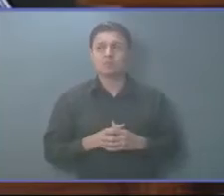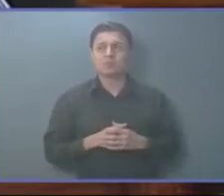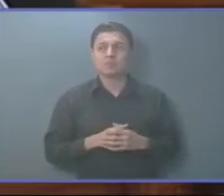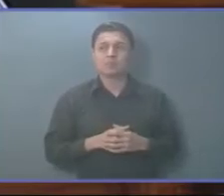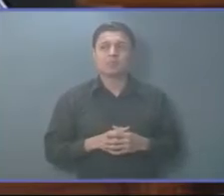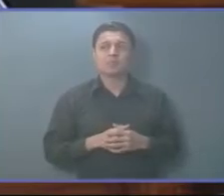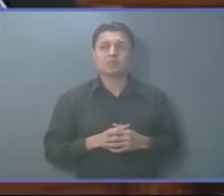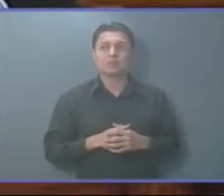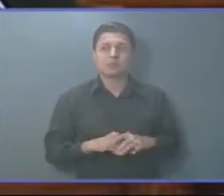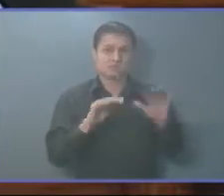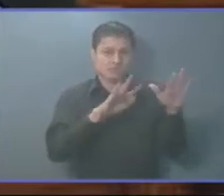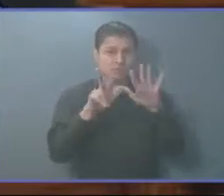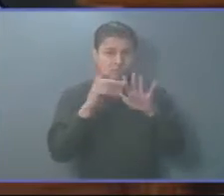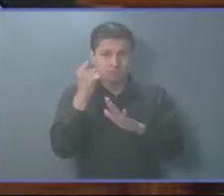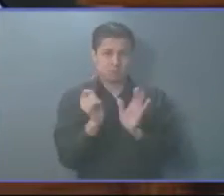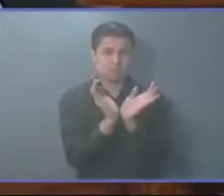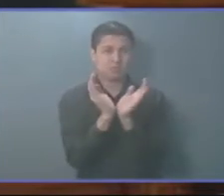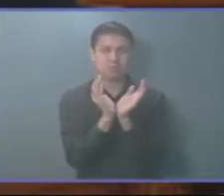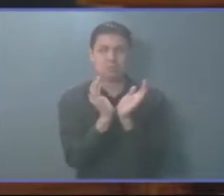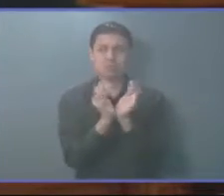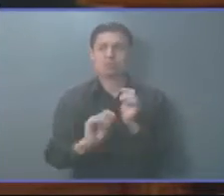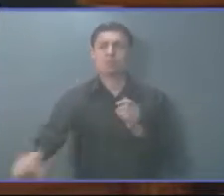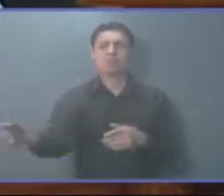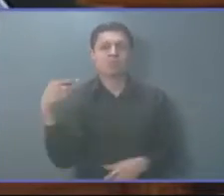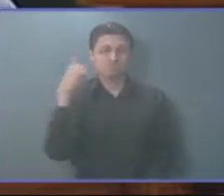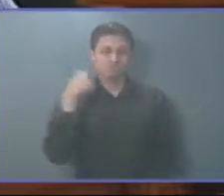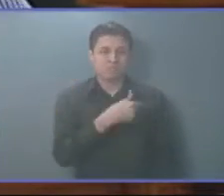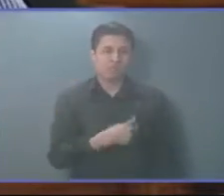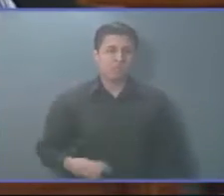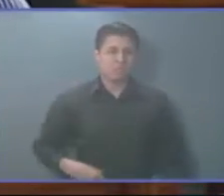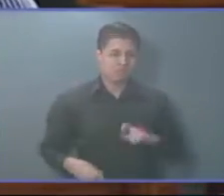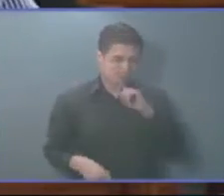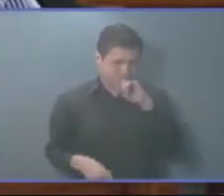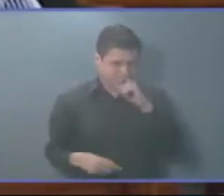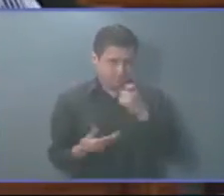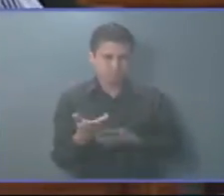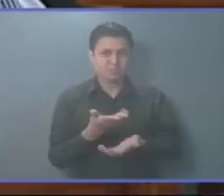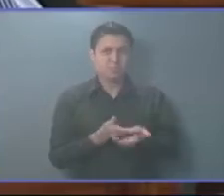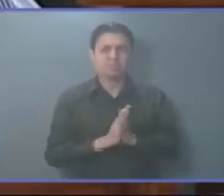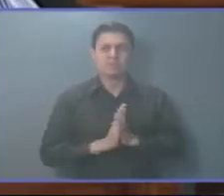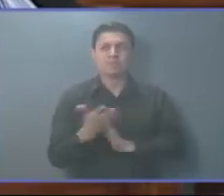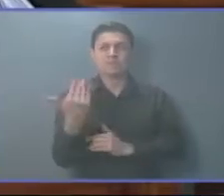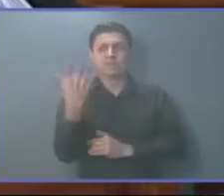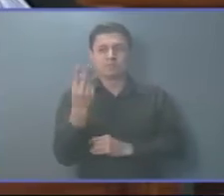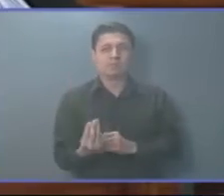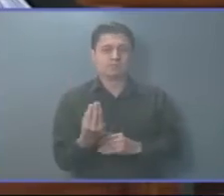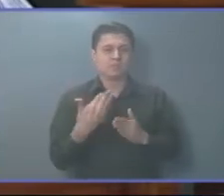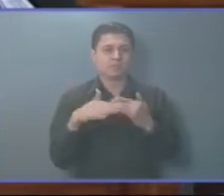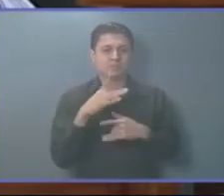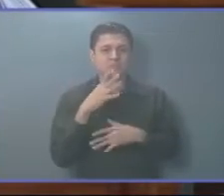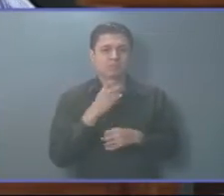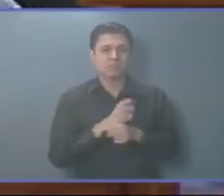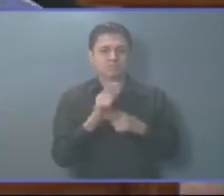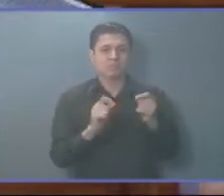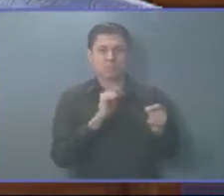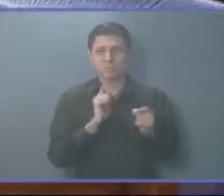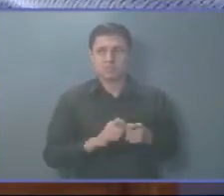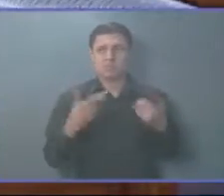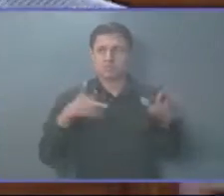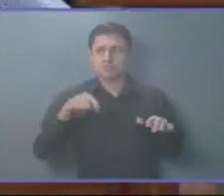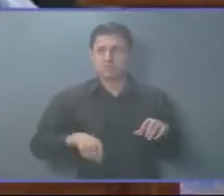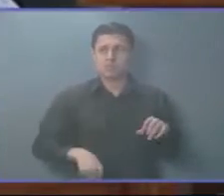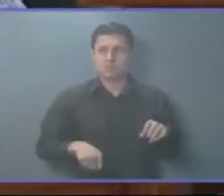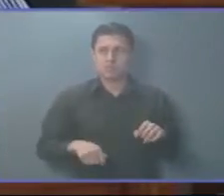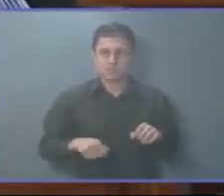El 18 de mayo, el presidente de la República pidió 15 días de cuarentena estricta. Ya esta